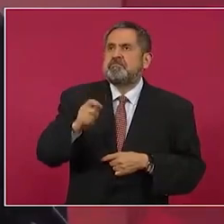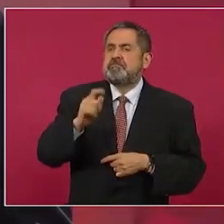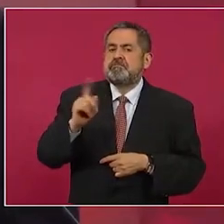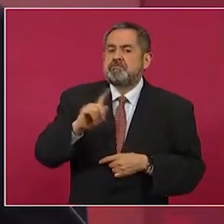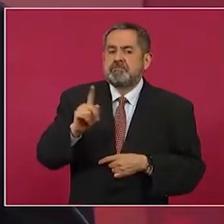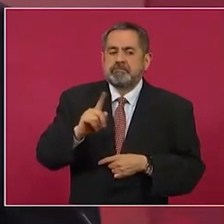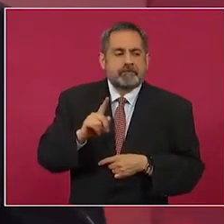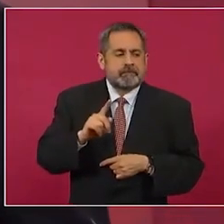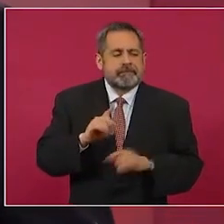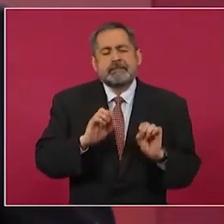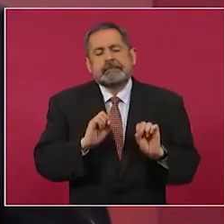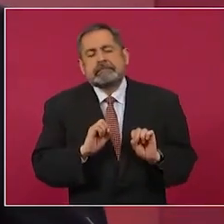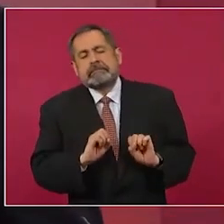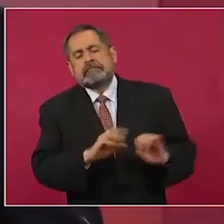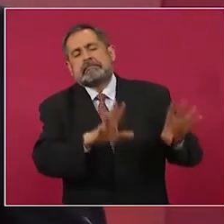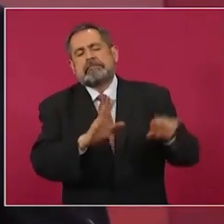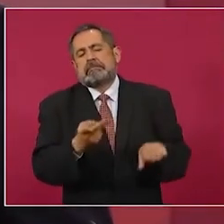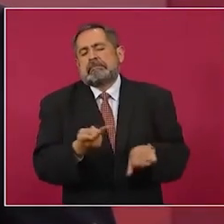la impunidad.